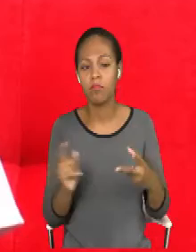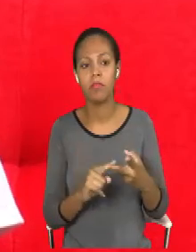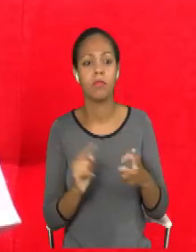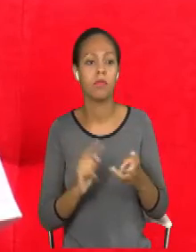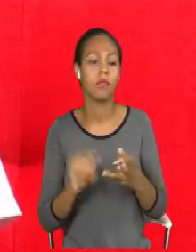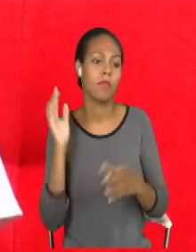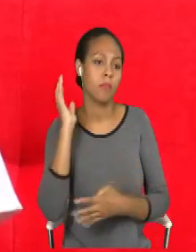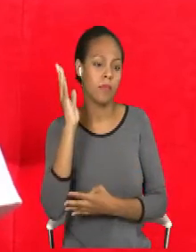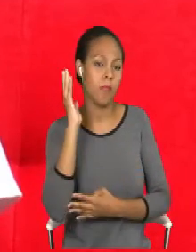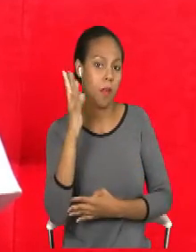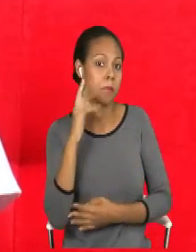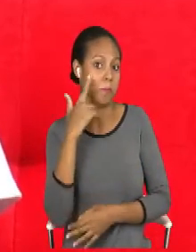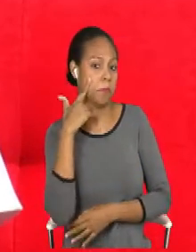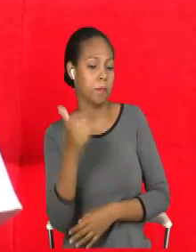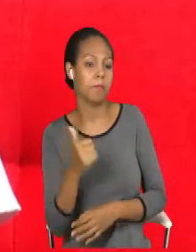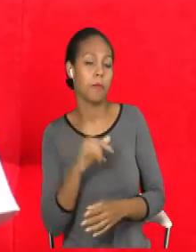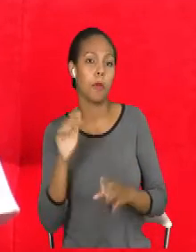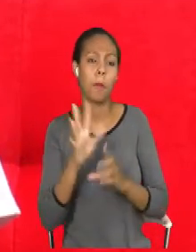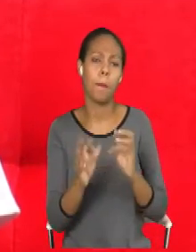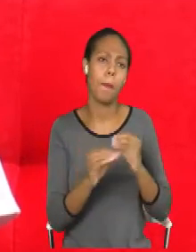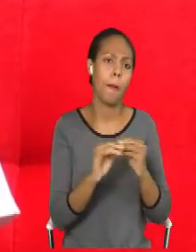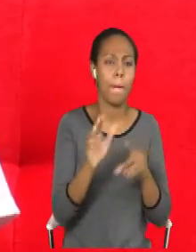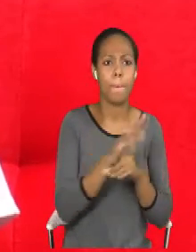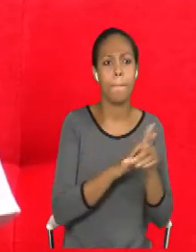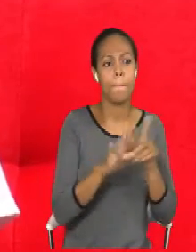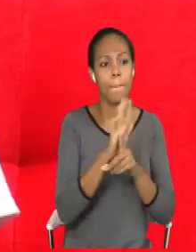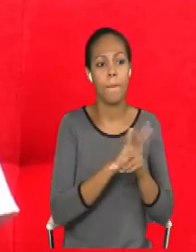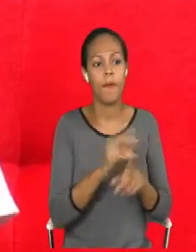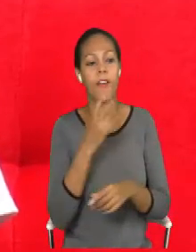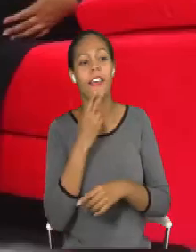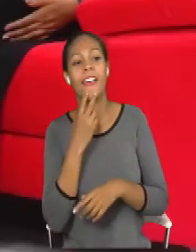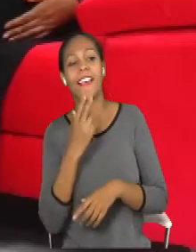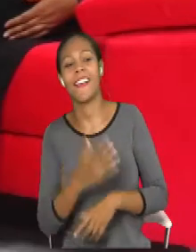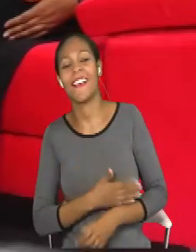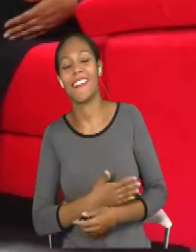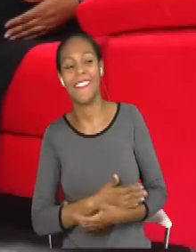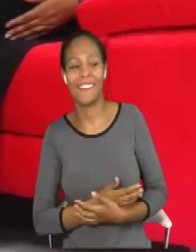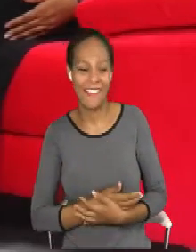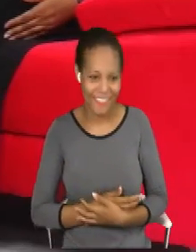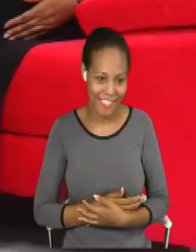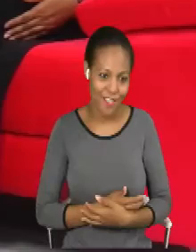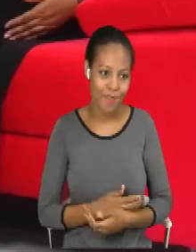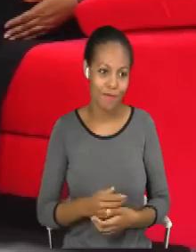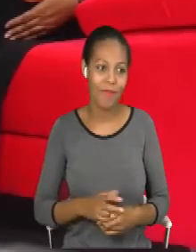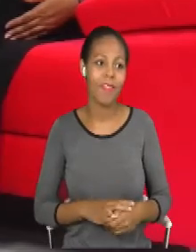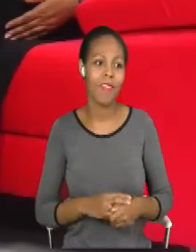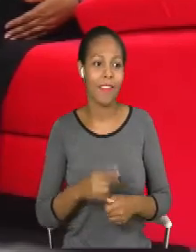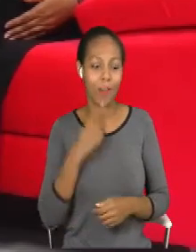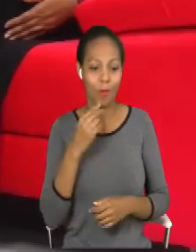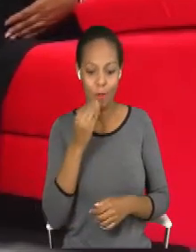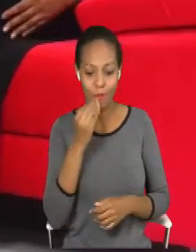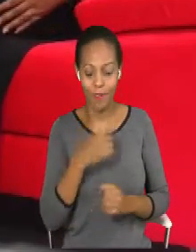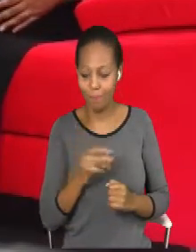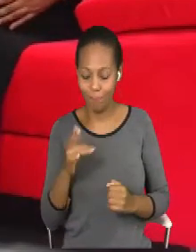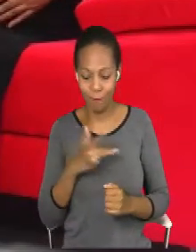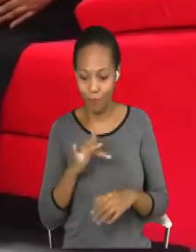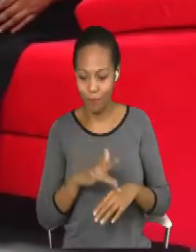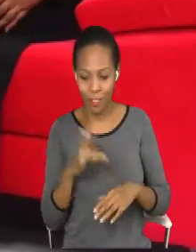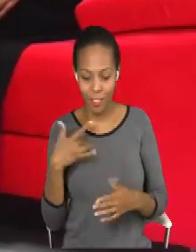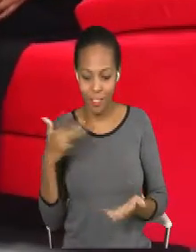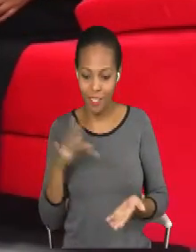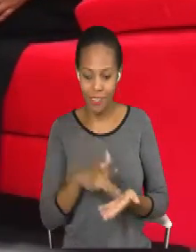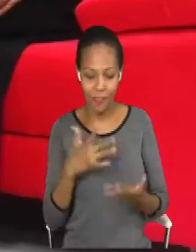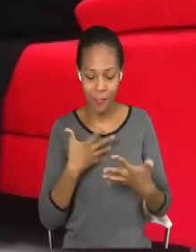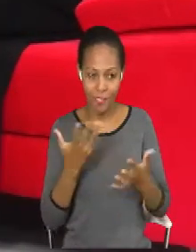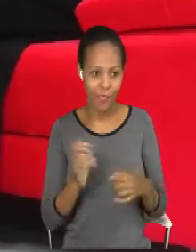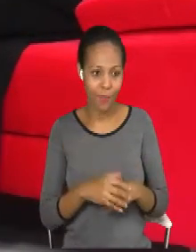charla genial y tenemos videos que nos hacen morir de la risa. Eso es Alfa. Kiara, dijeron comida, hay que ir. Yo quiero